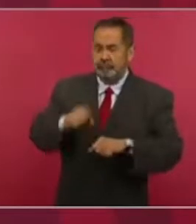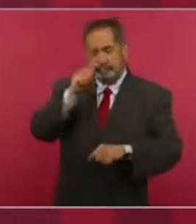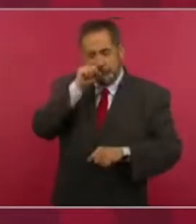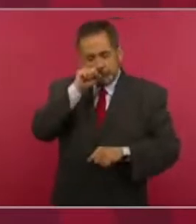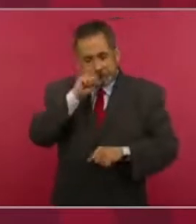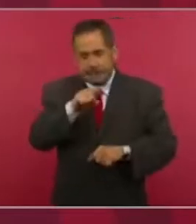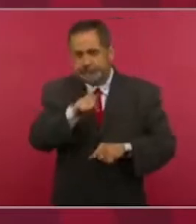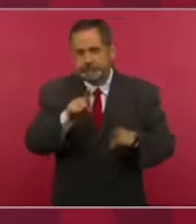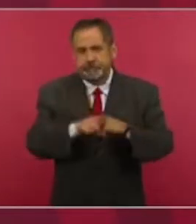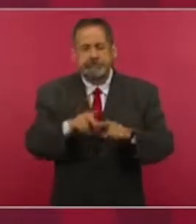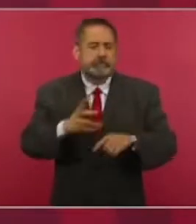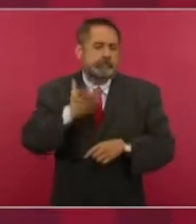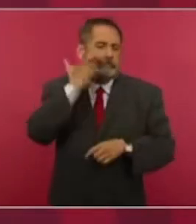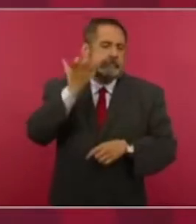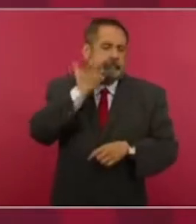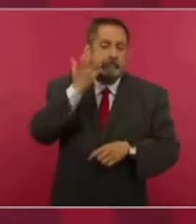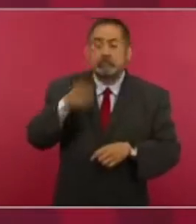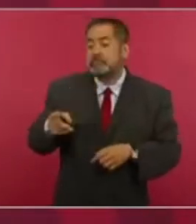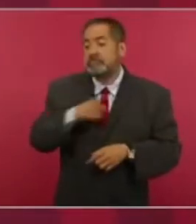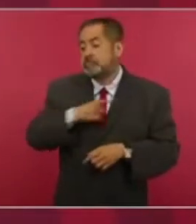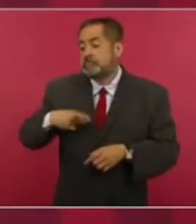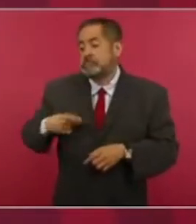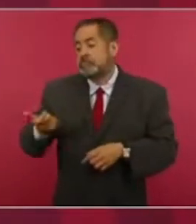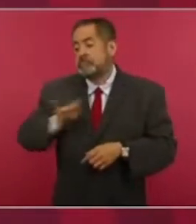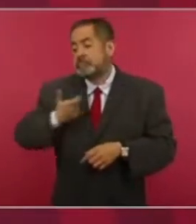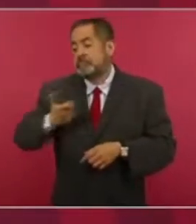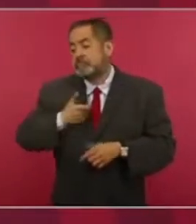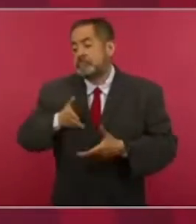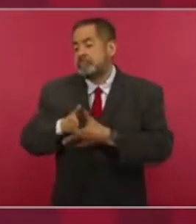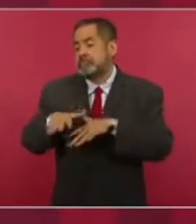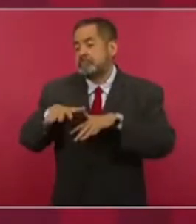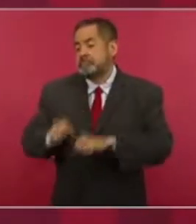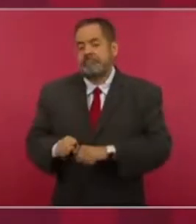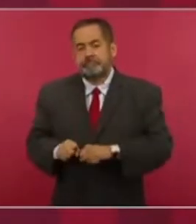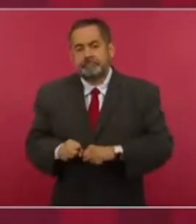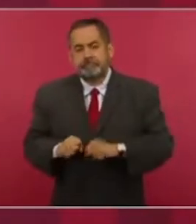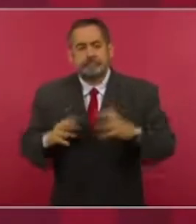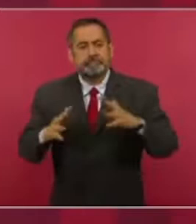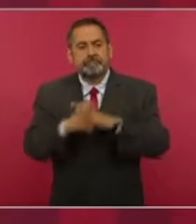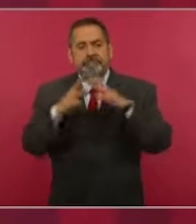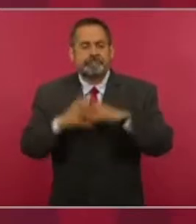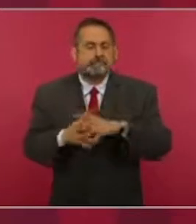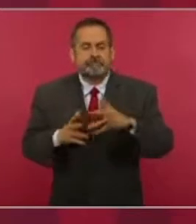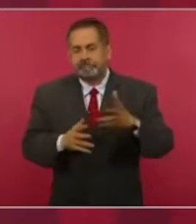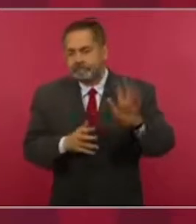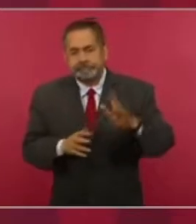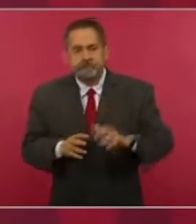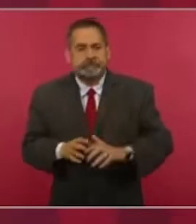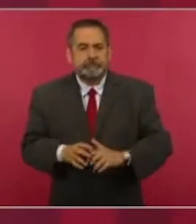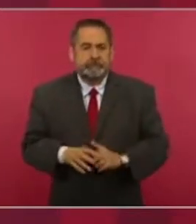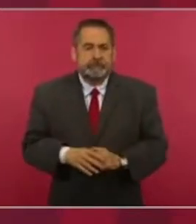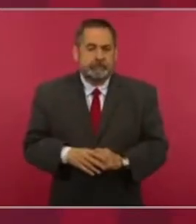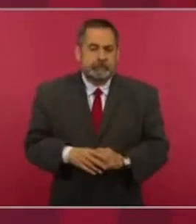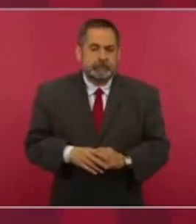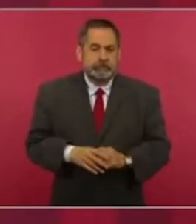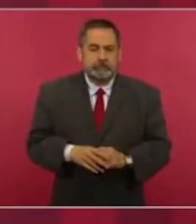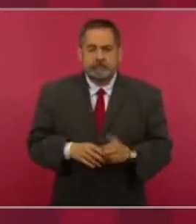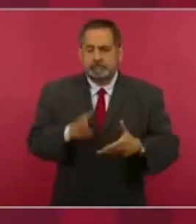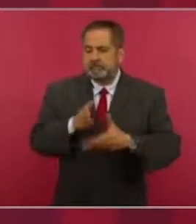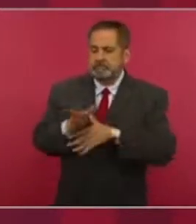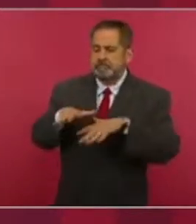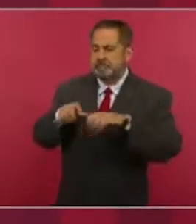también con el pretexto de una deuda, y nos declararon la guerra y nos